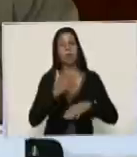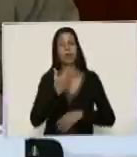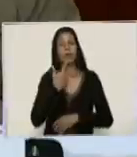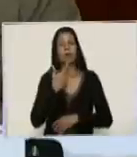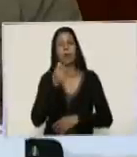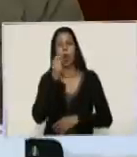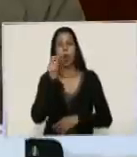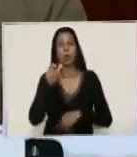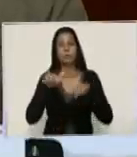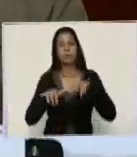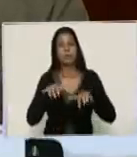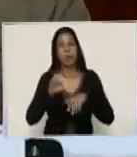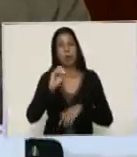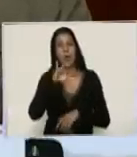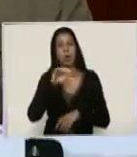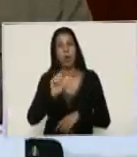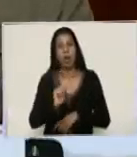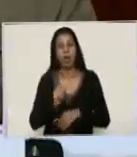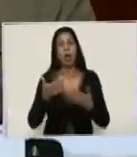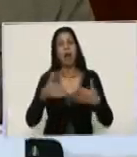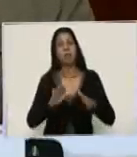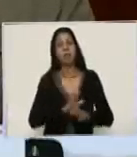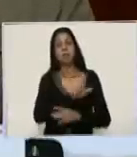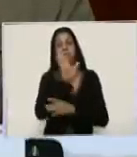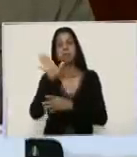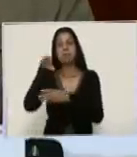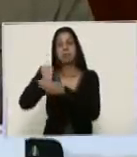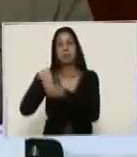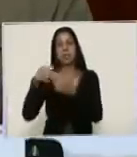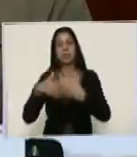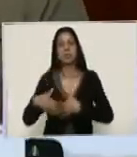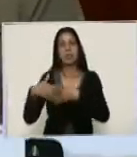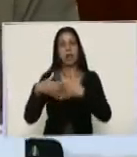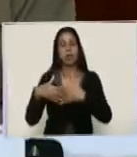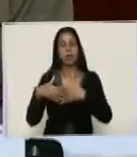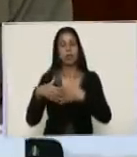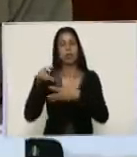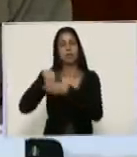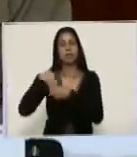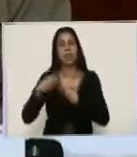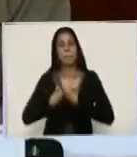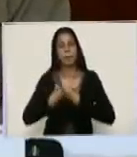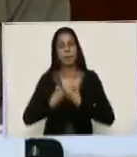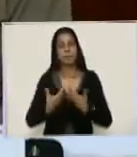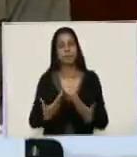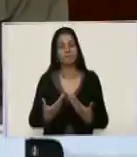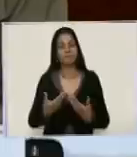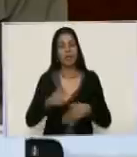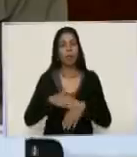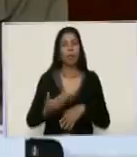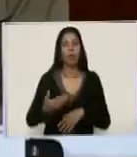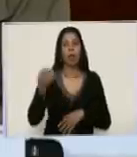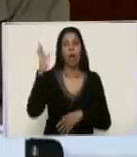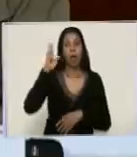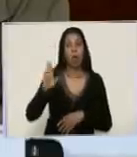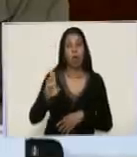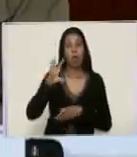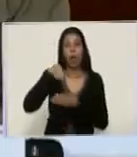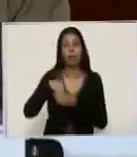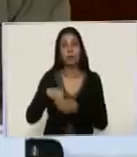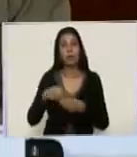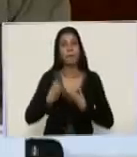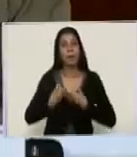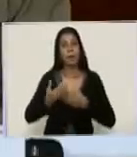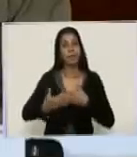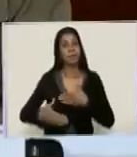su gestión, va a ser Estados Unidos. Porque en Uruguay dudo que vaya a vivir Uruguay.